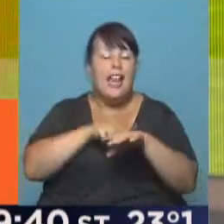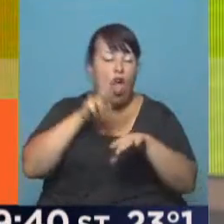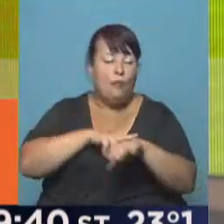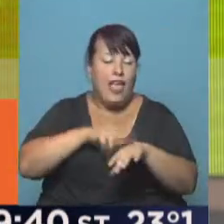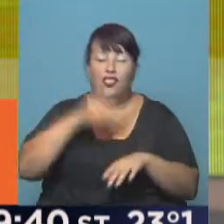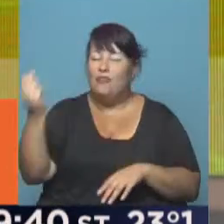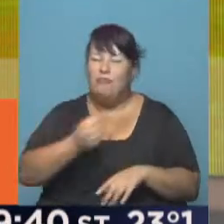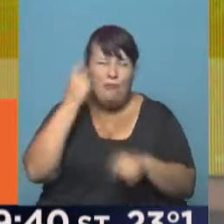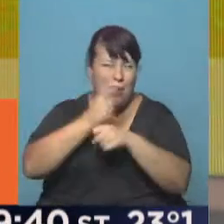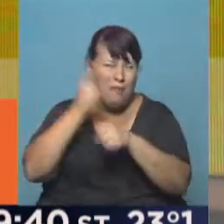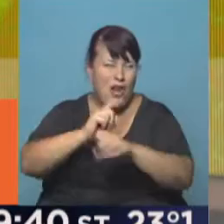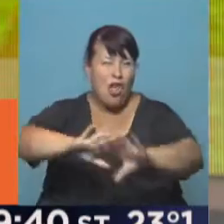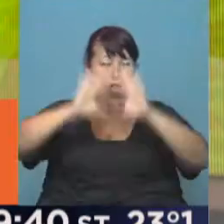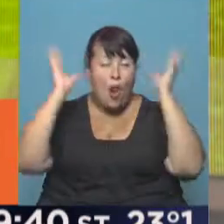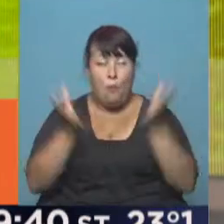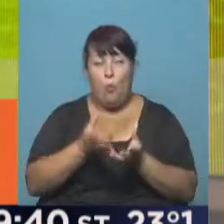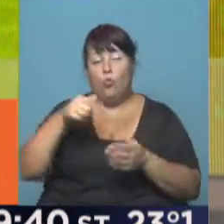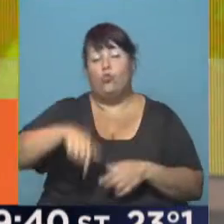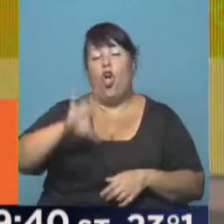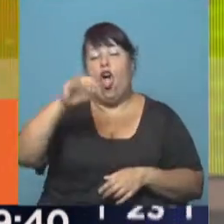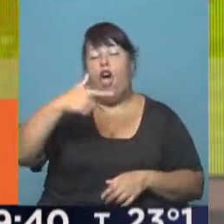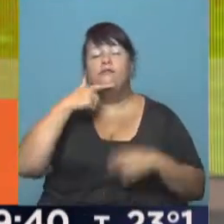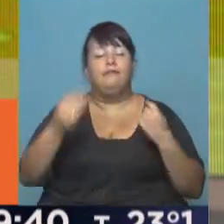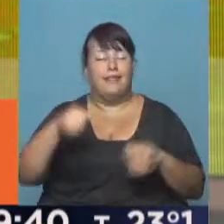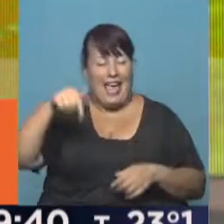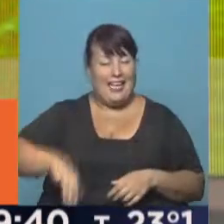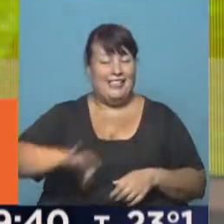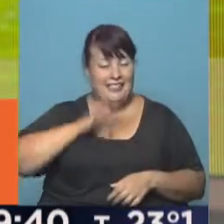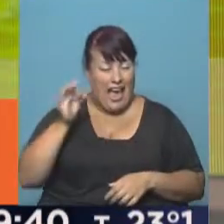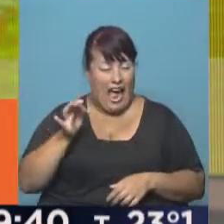recomendación fundamental en el mundo y de la OMS es este